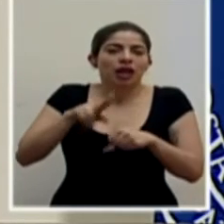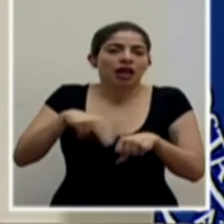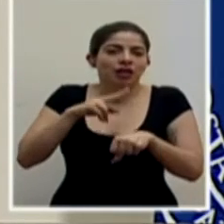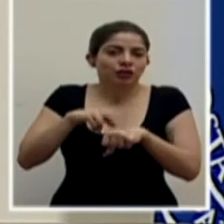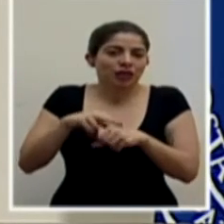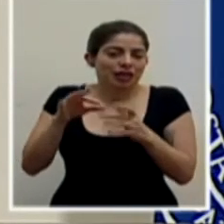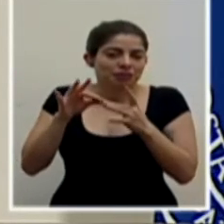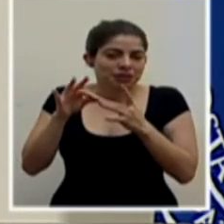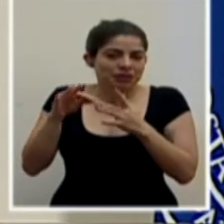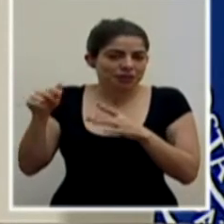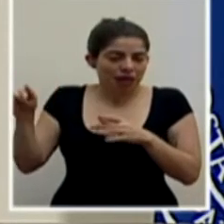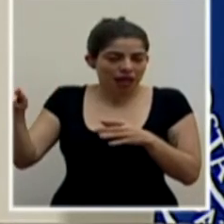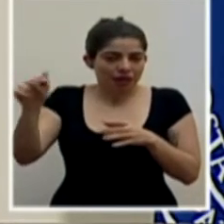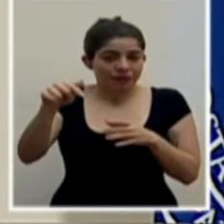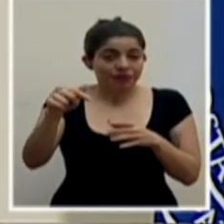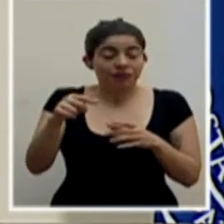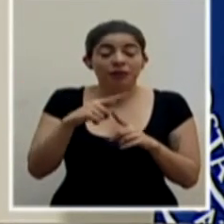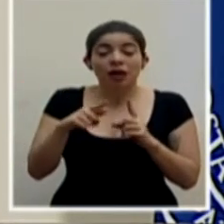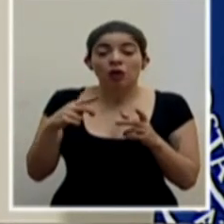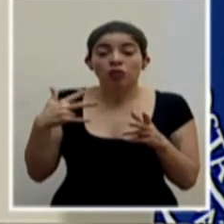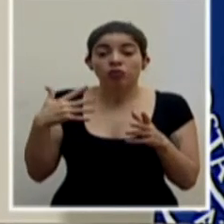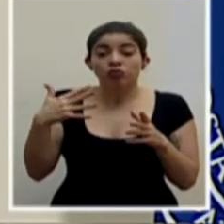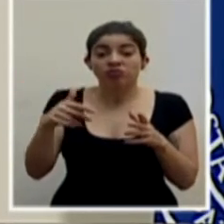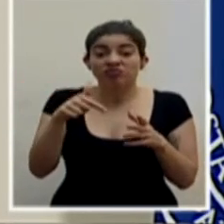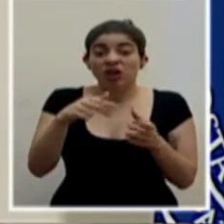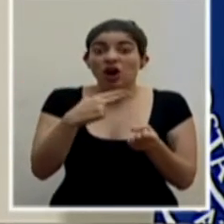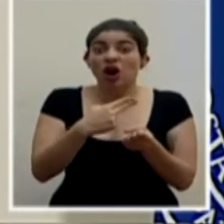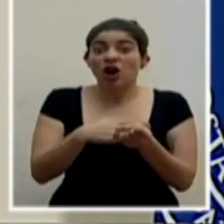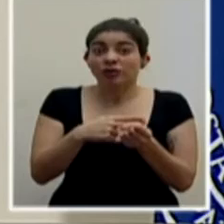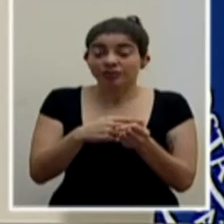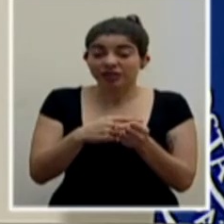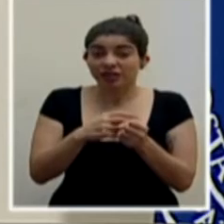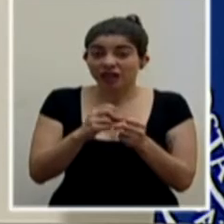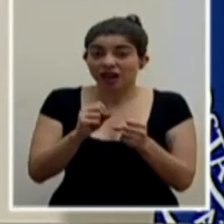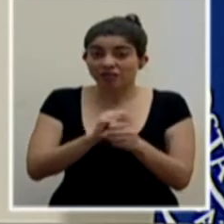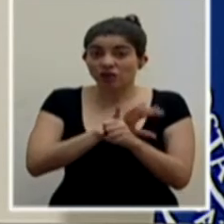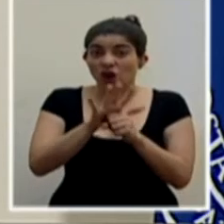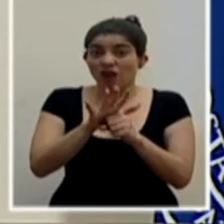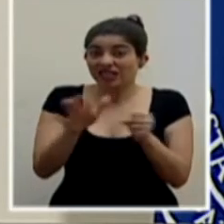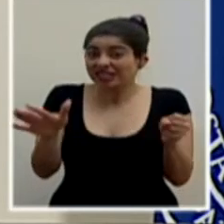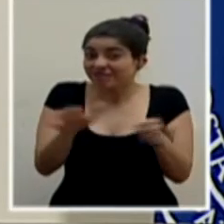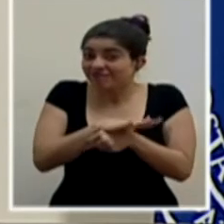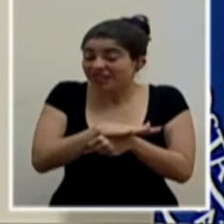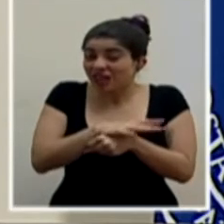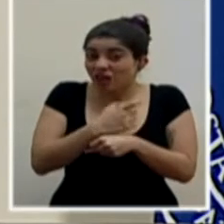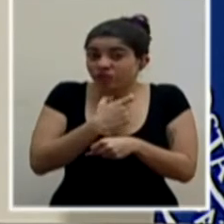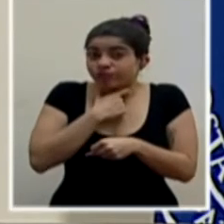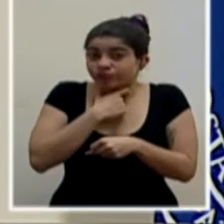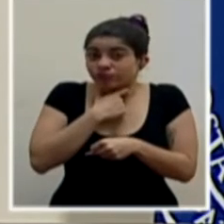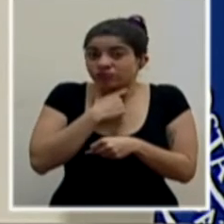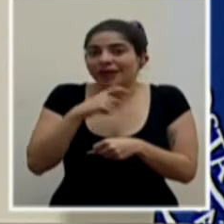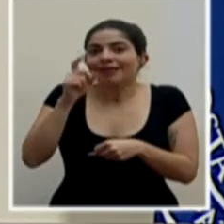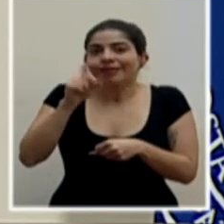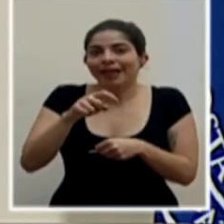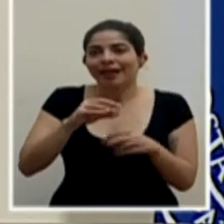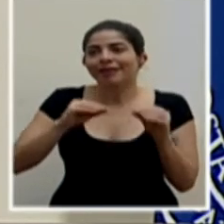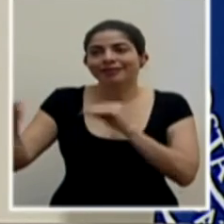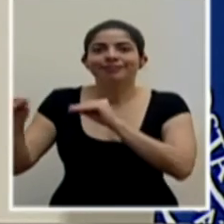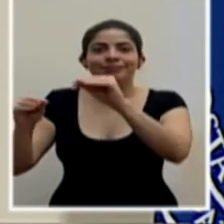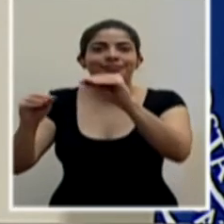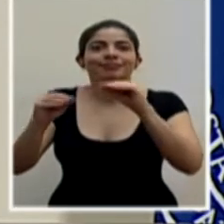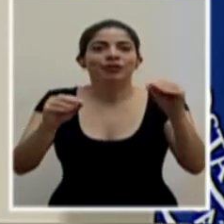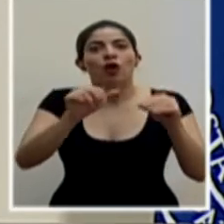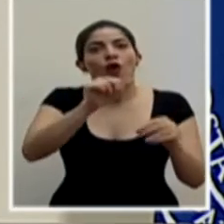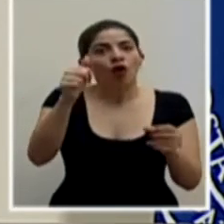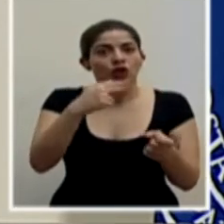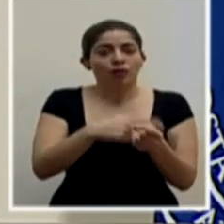principalmente. En el momento que se satura SEACO, ya vamos a estar atendiendo pacientes en otros hospitales, no solo en